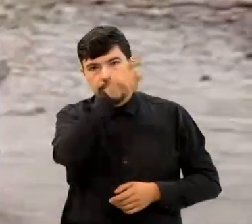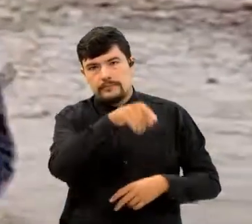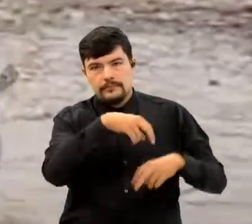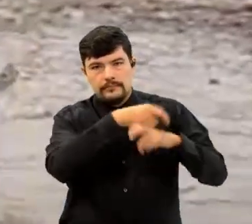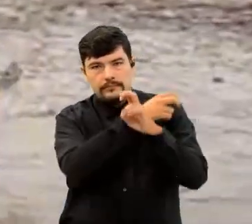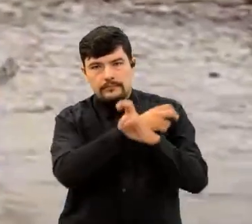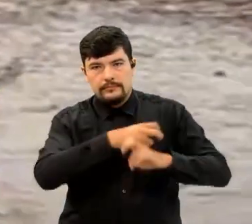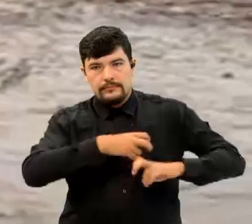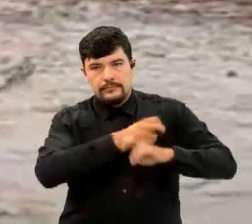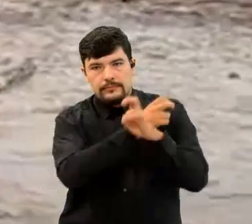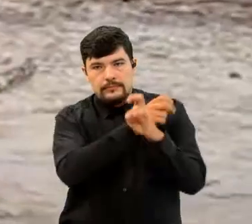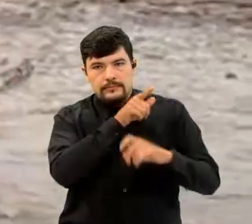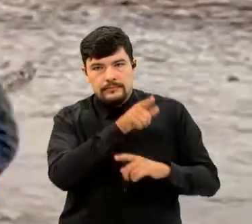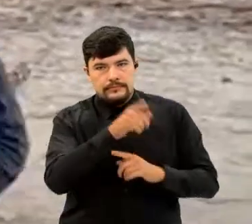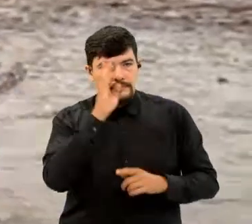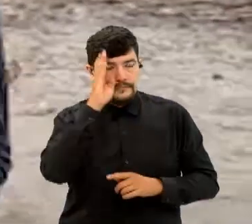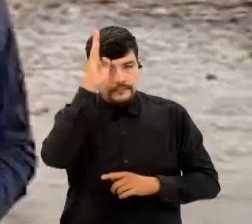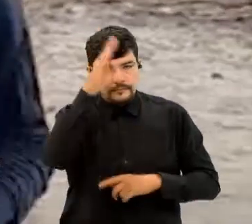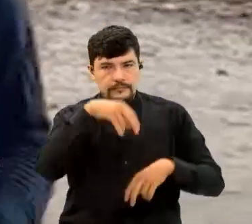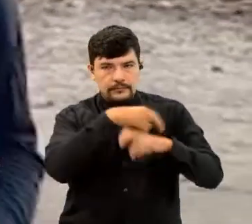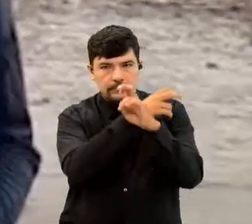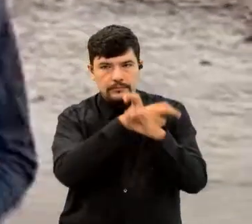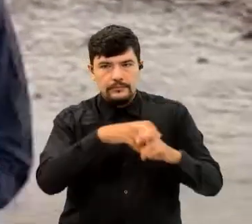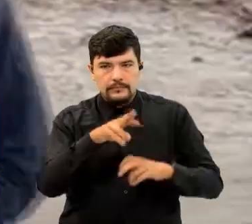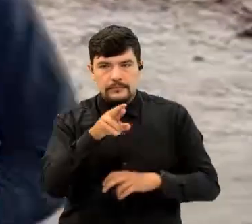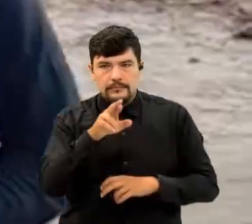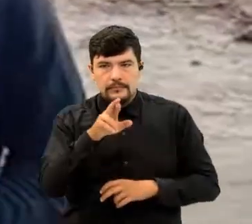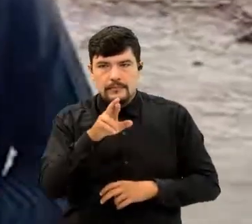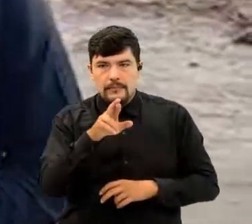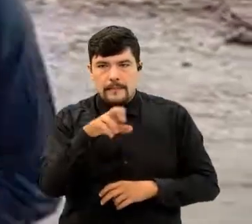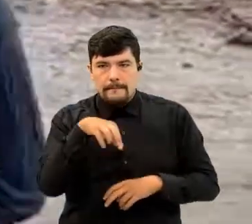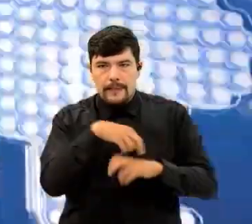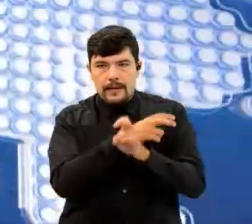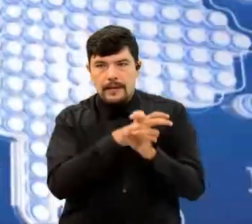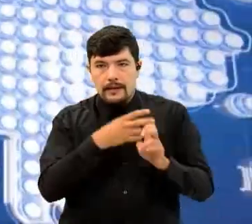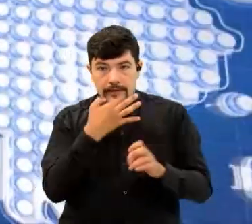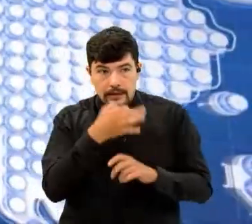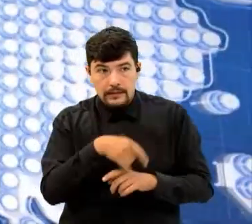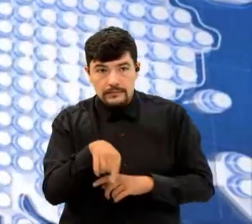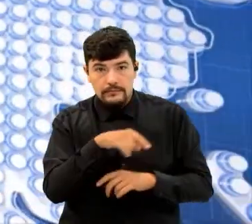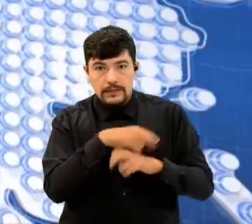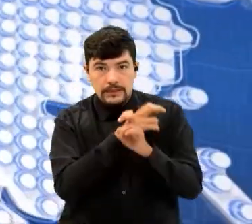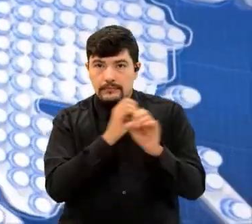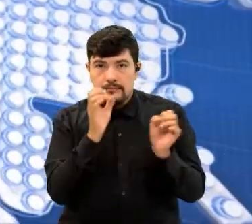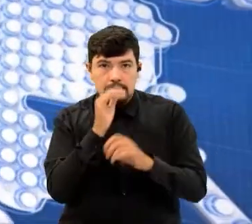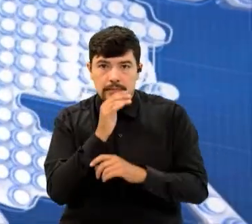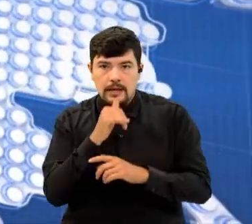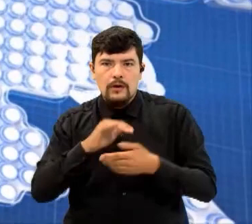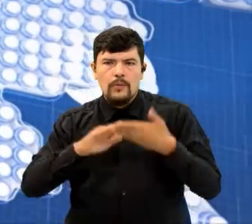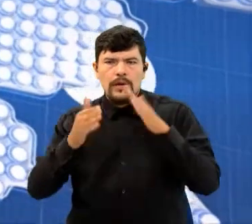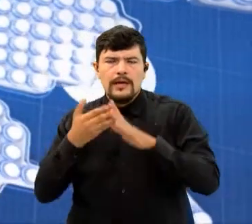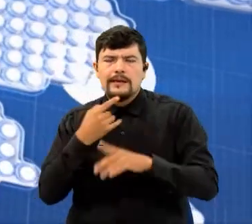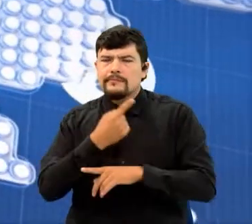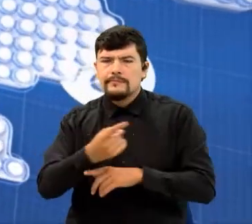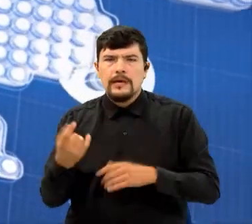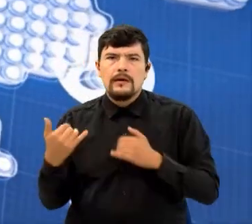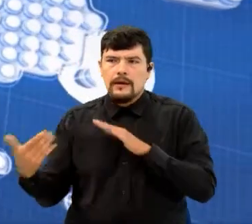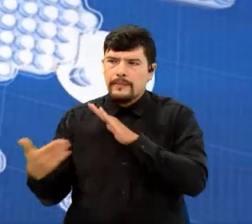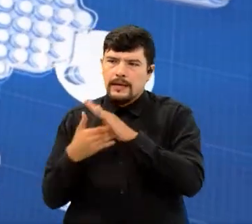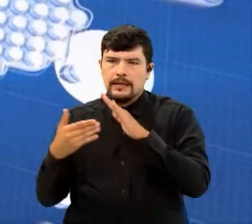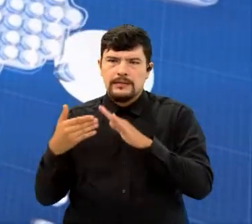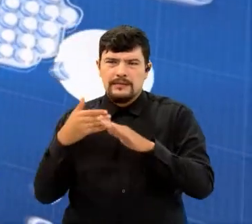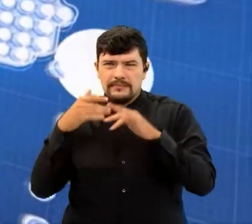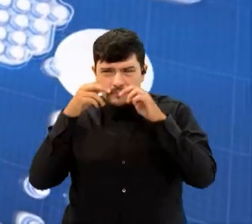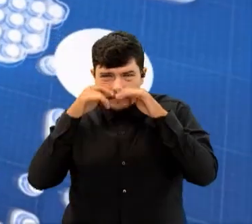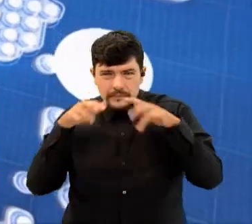nuestro barrio San José. Realmente ya no queda nada de parque. Según los habitantes del barrio, hay amenazas, ruidos